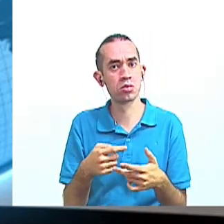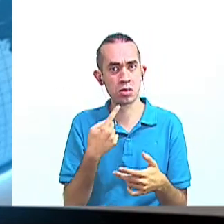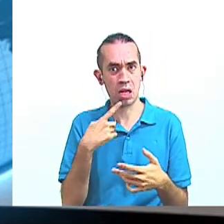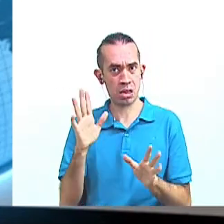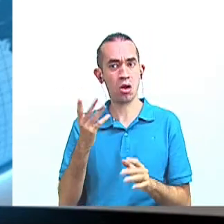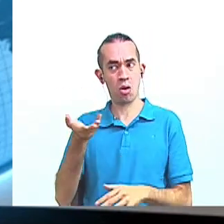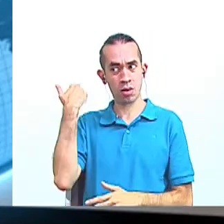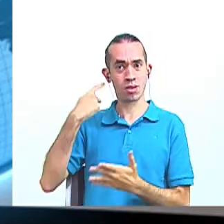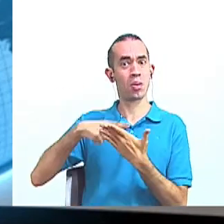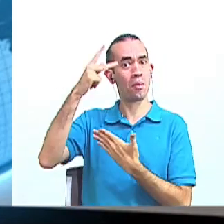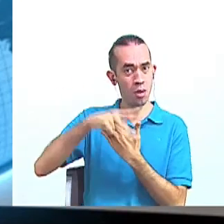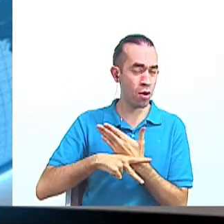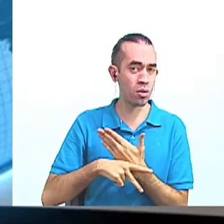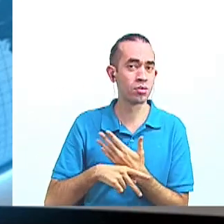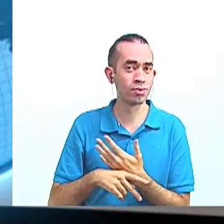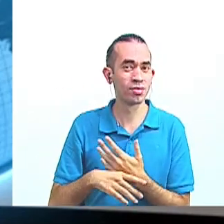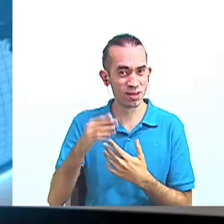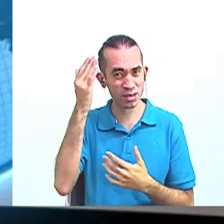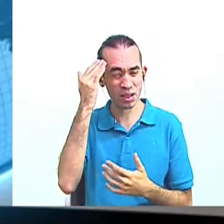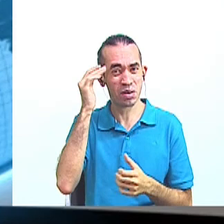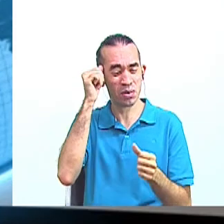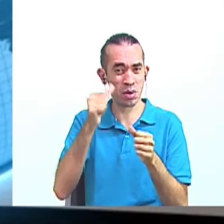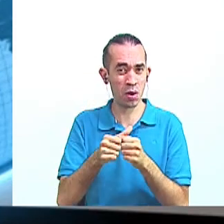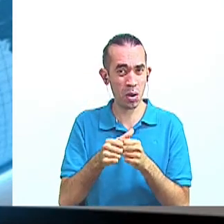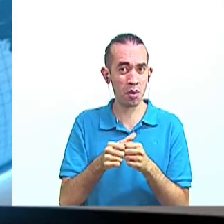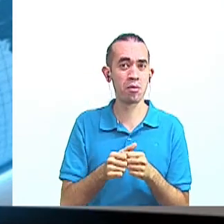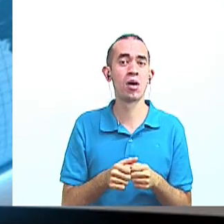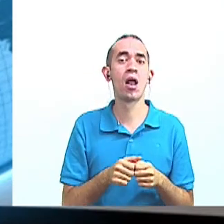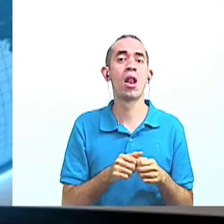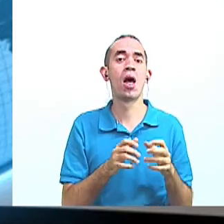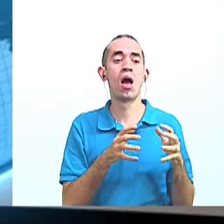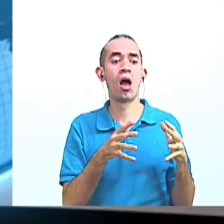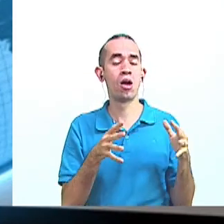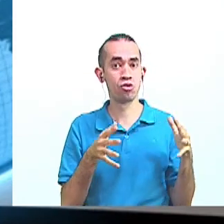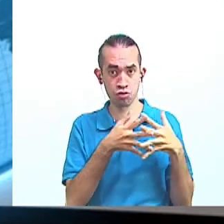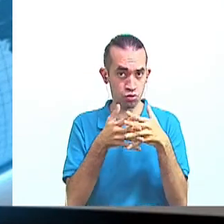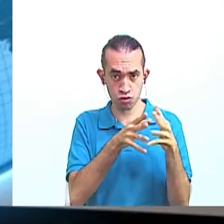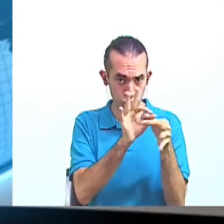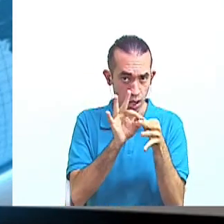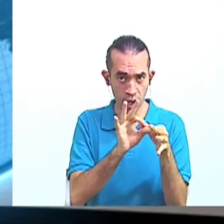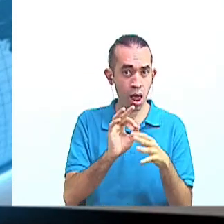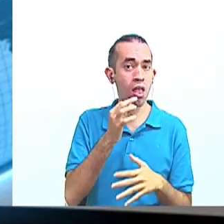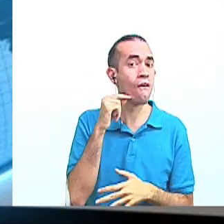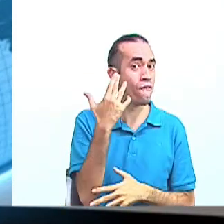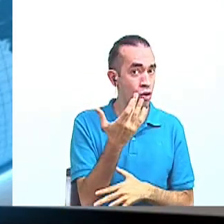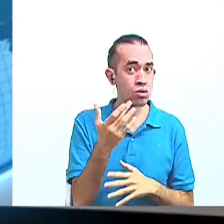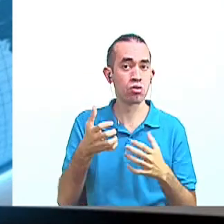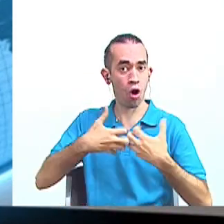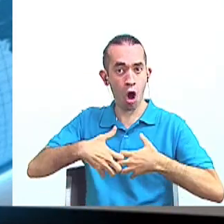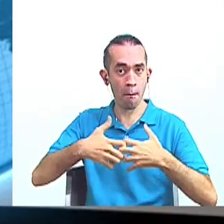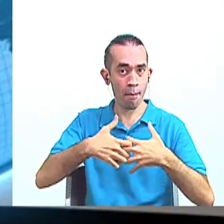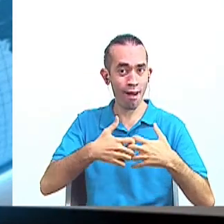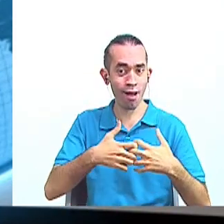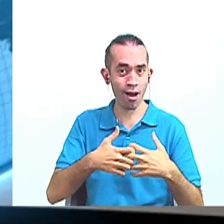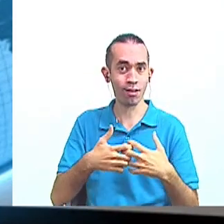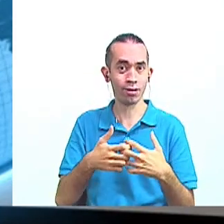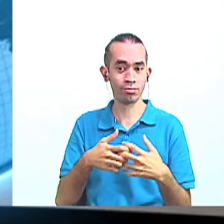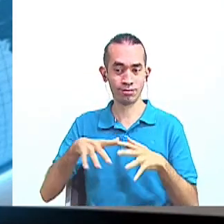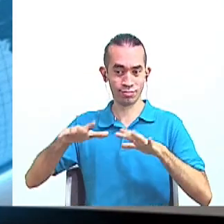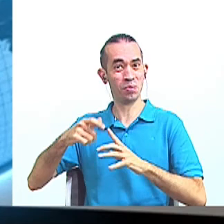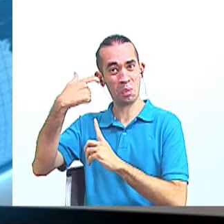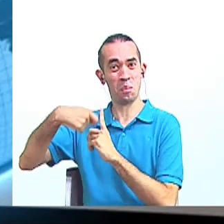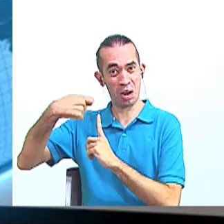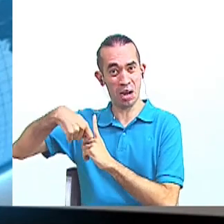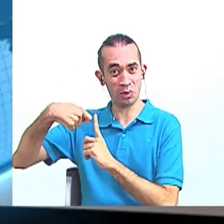mencionamos en el programa anterior con la United Fruit Company. Bueno, el Partido Reformista, a pesar de que no